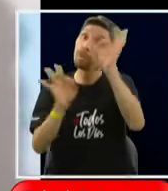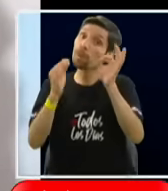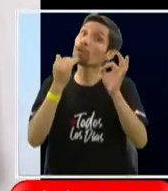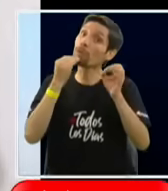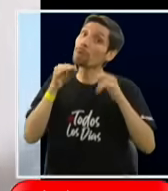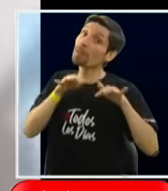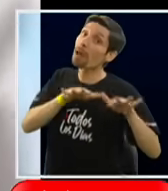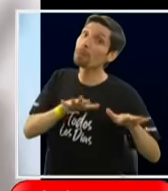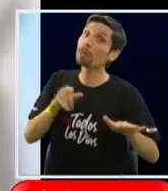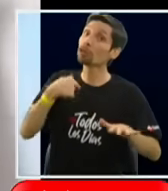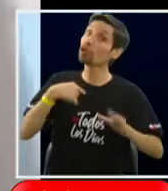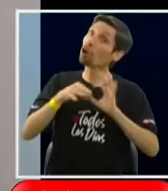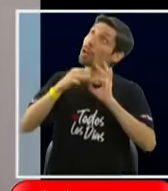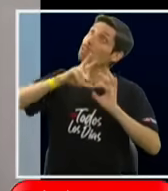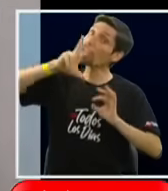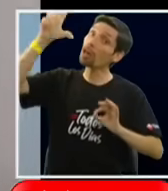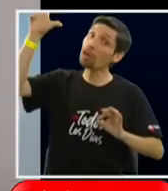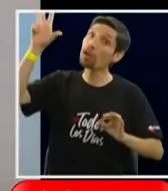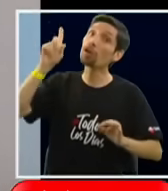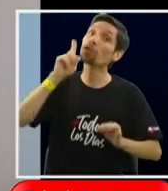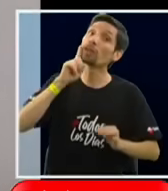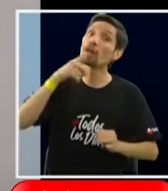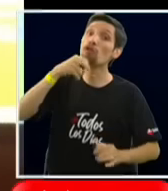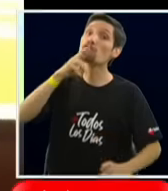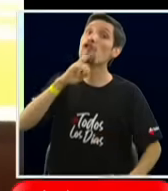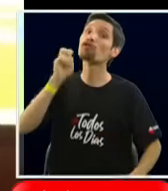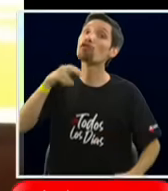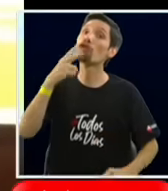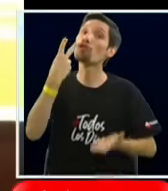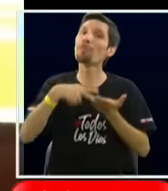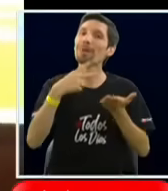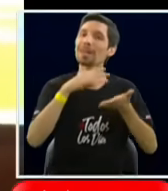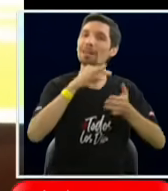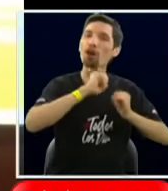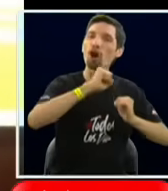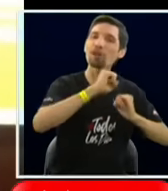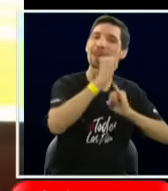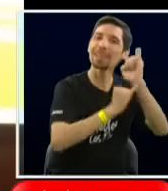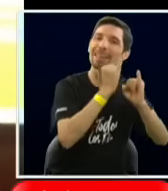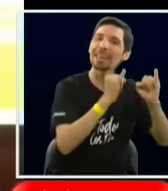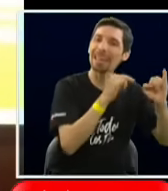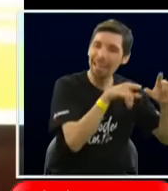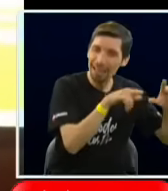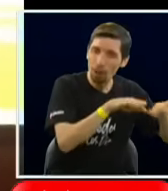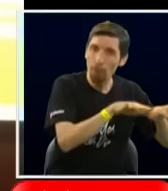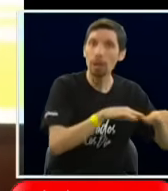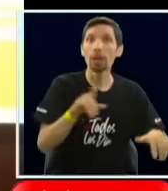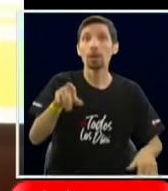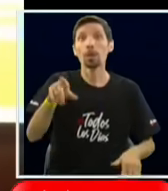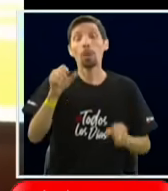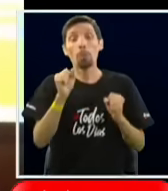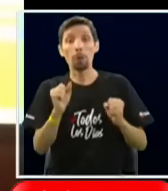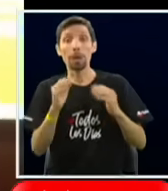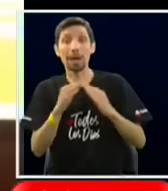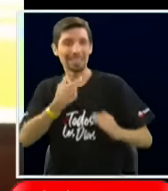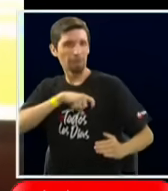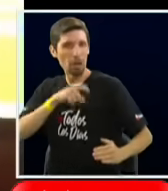transmitir, pero yo, gracias a Dios, tengo el Norton 2000. Yo propongo hacer humor desde la casa, por ejemplo,